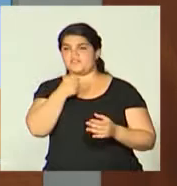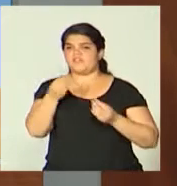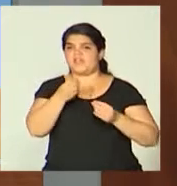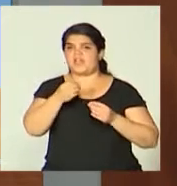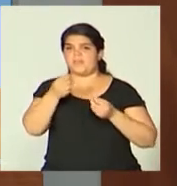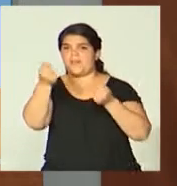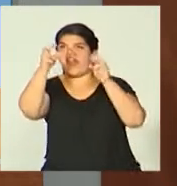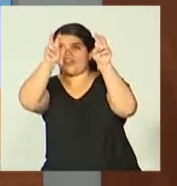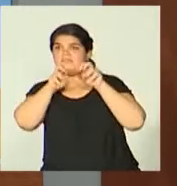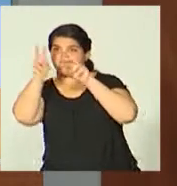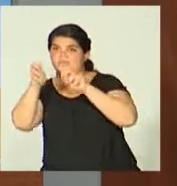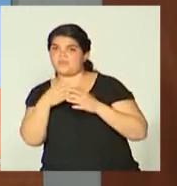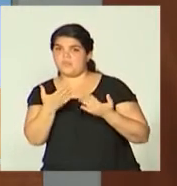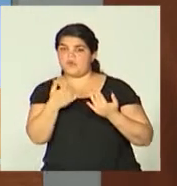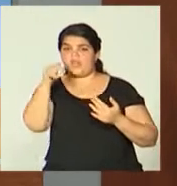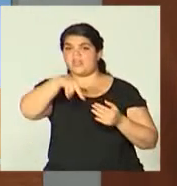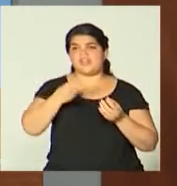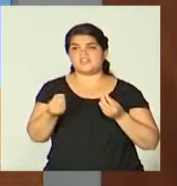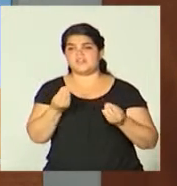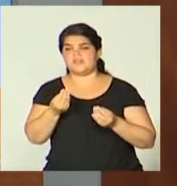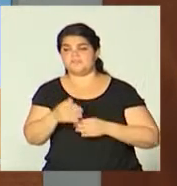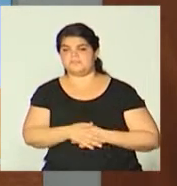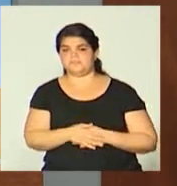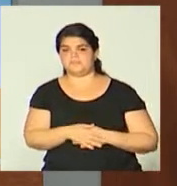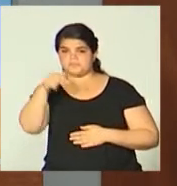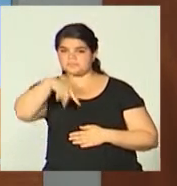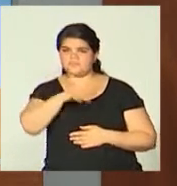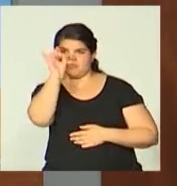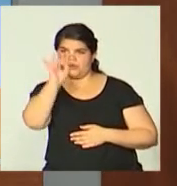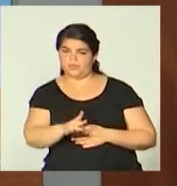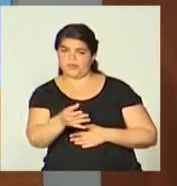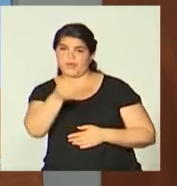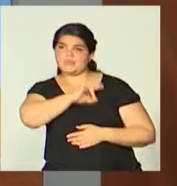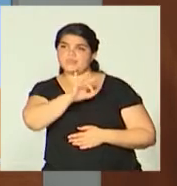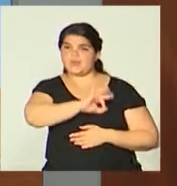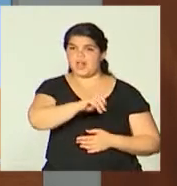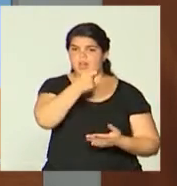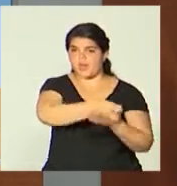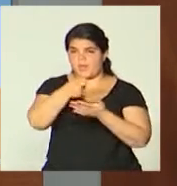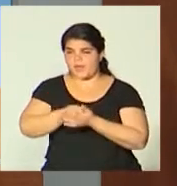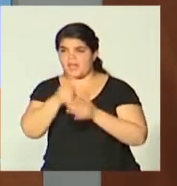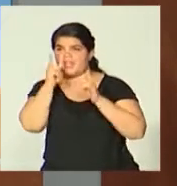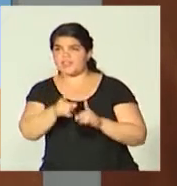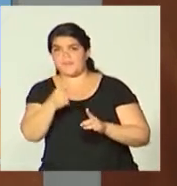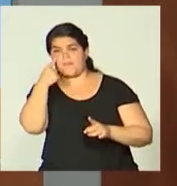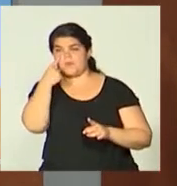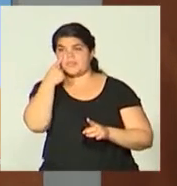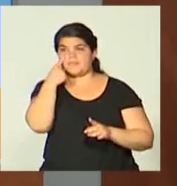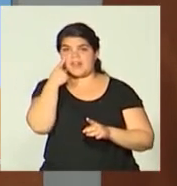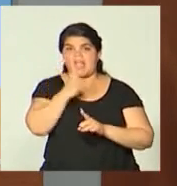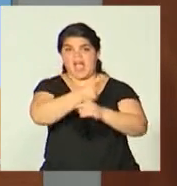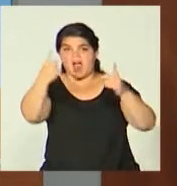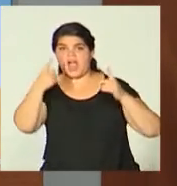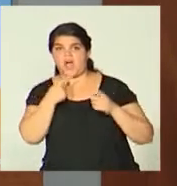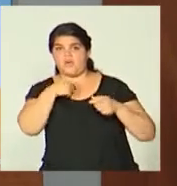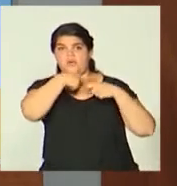crédito, hay que acordarse que eran solamente para terminar de pagar salarios y pagar la participación municipal a los municipios